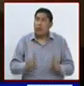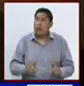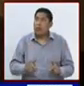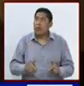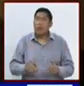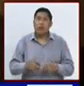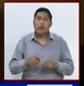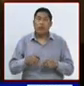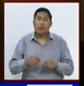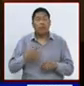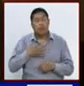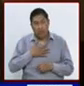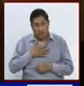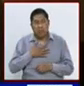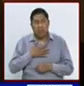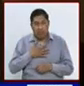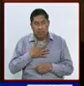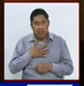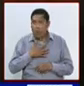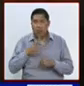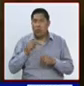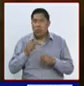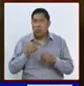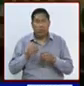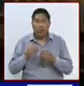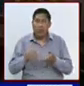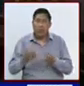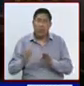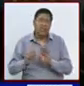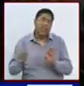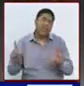¿Perdió familiares? Ah, no, no, gracias a Dios, no.